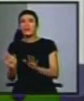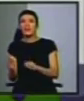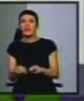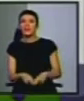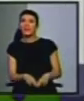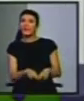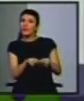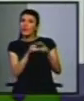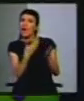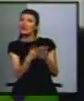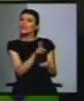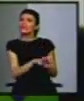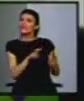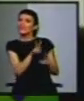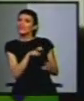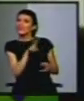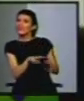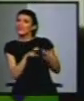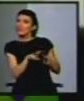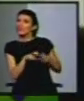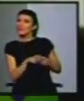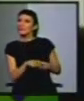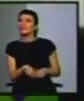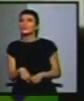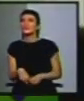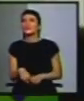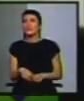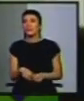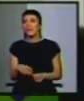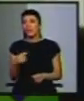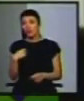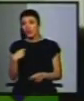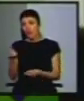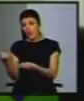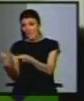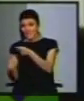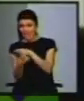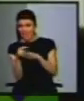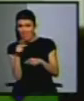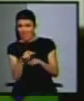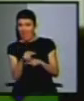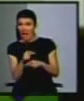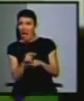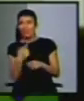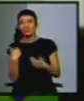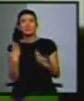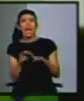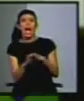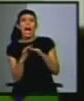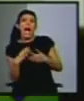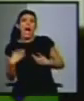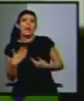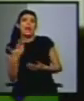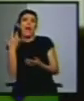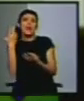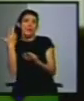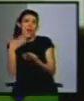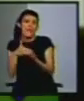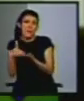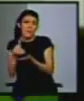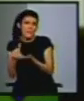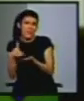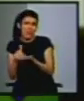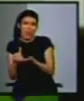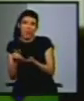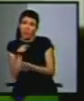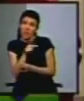Con uno, nada más, por vendérselo a él, yo ya ganaba ahí prácticamente 9 millones y tanto de pesos, que así fue, porque él me